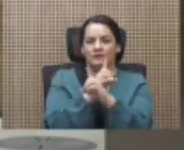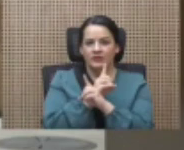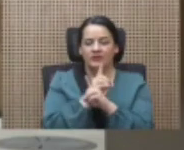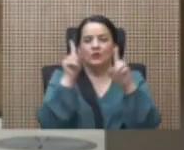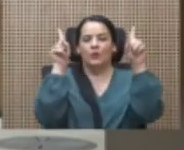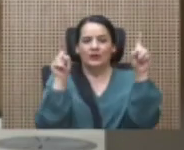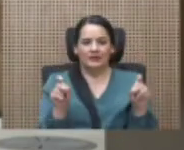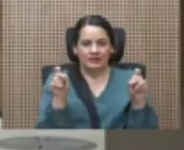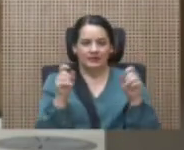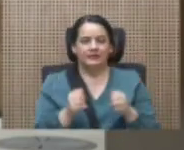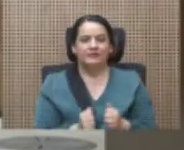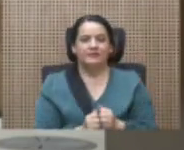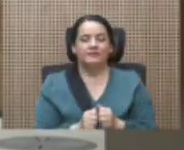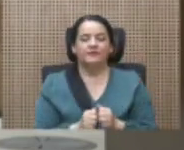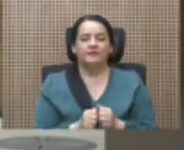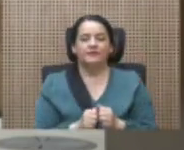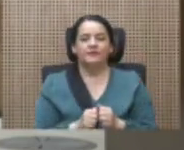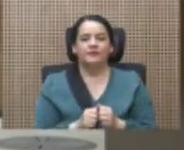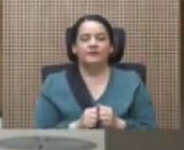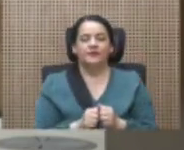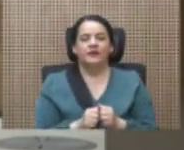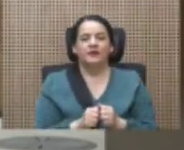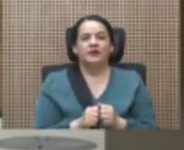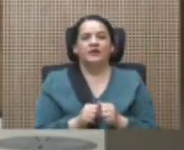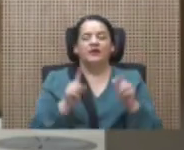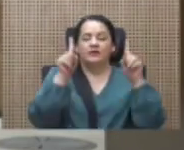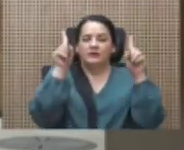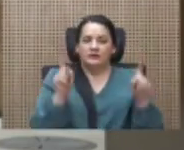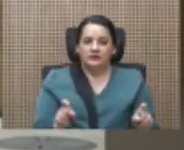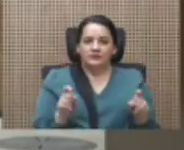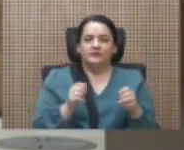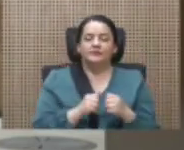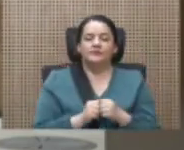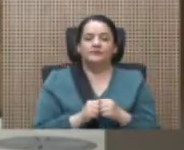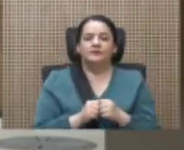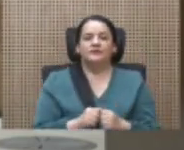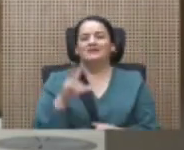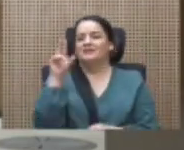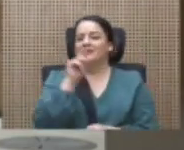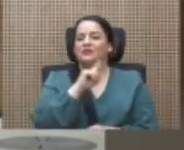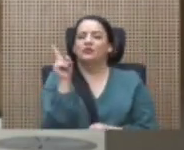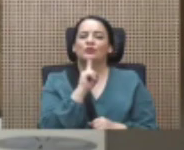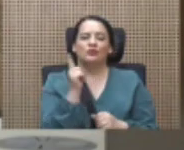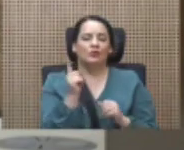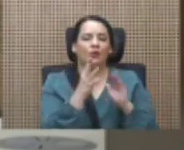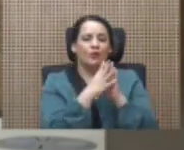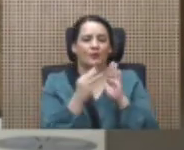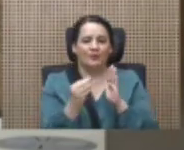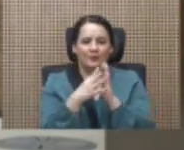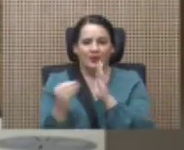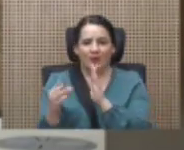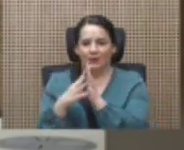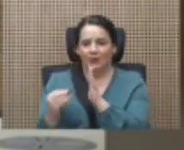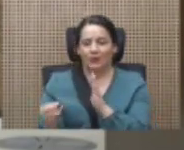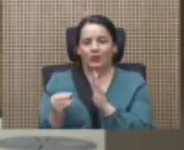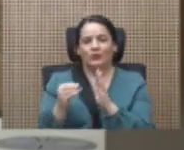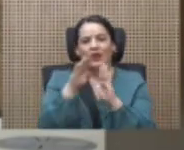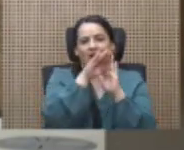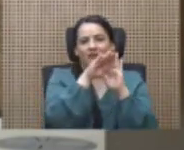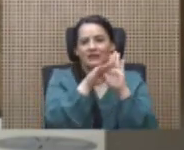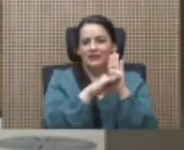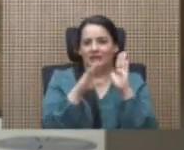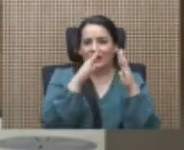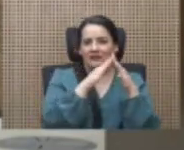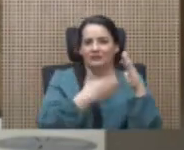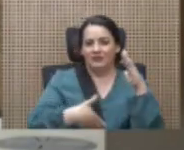tesis una tesis y no copiemos las recetas de casa presidencial en